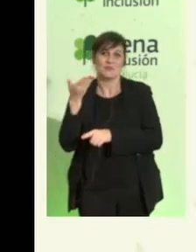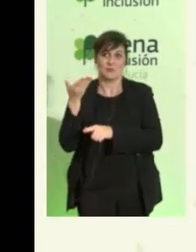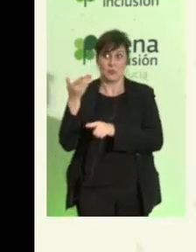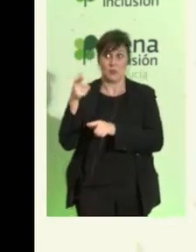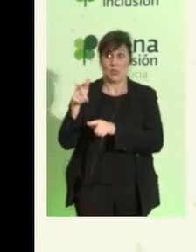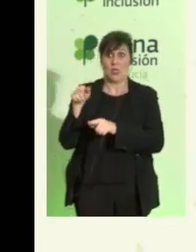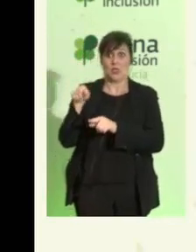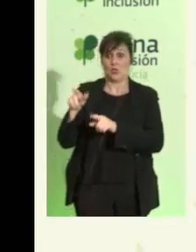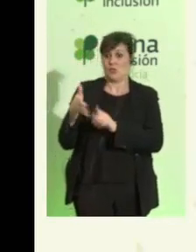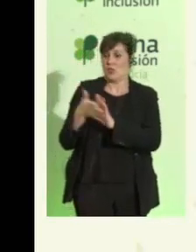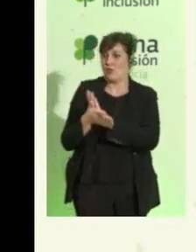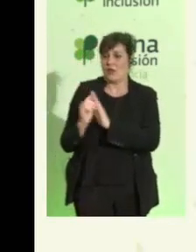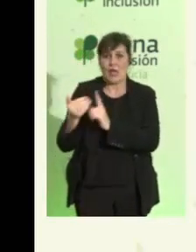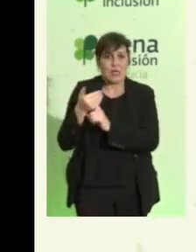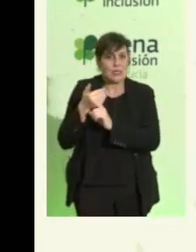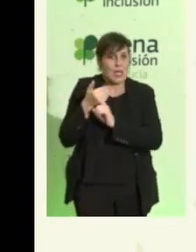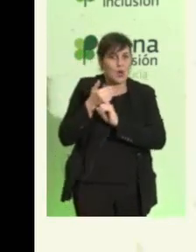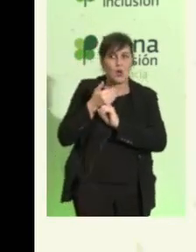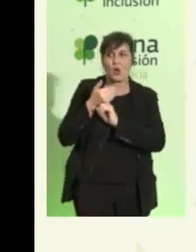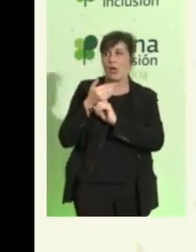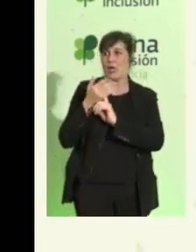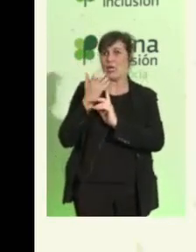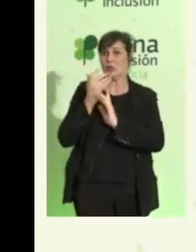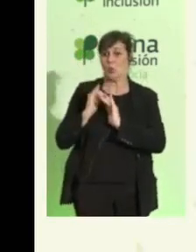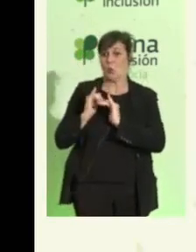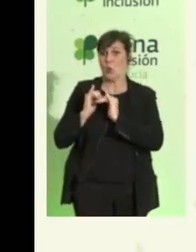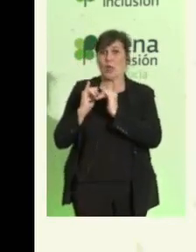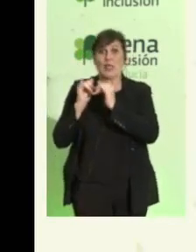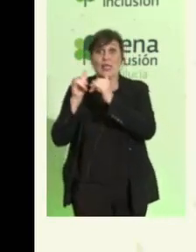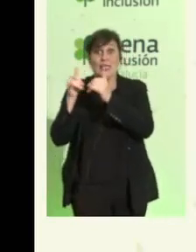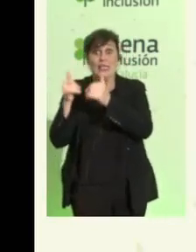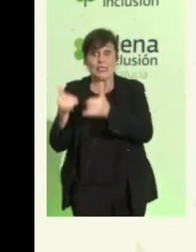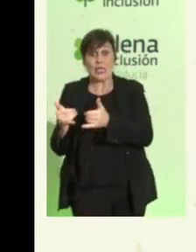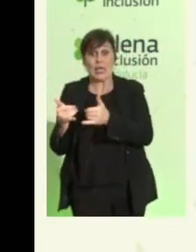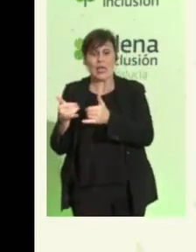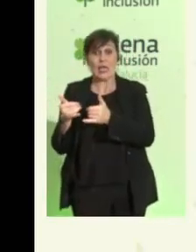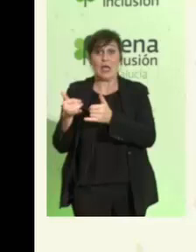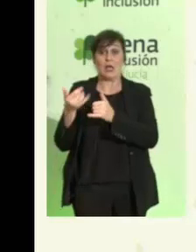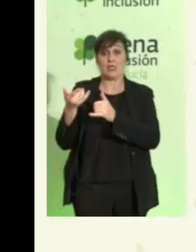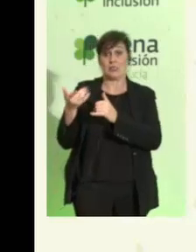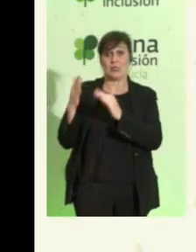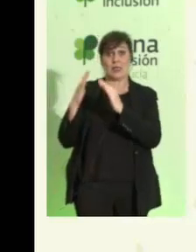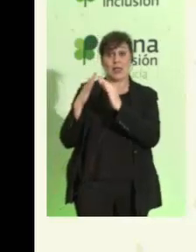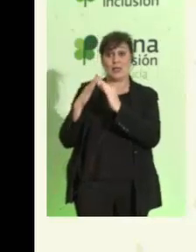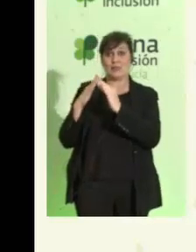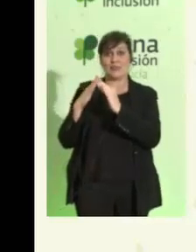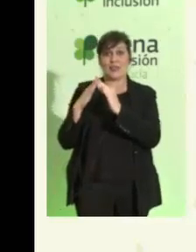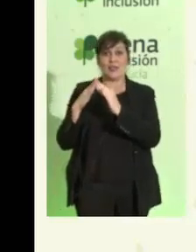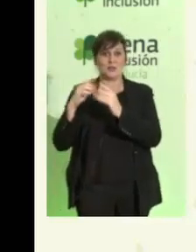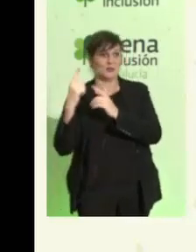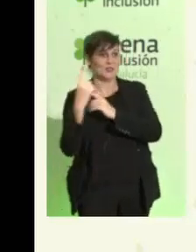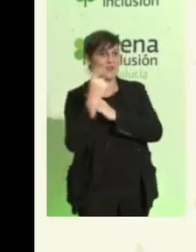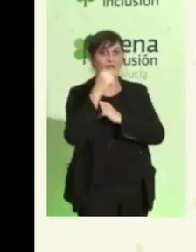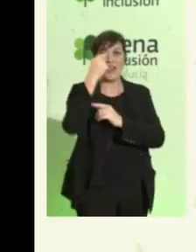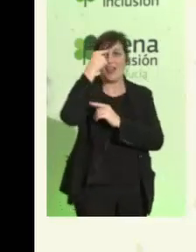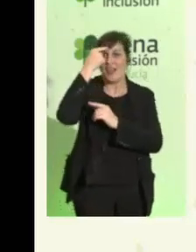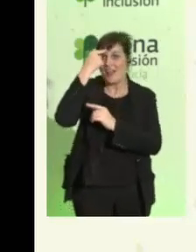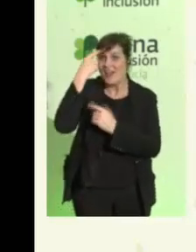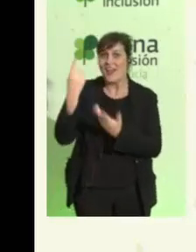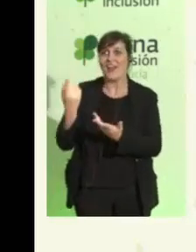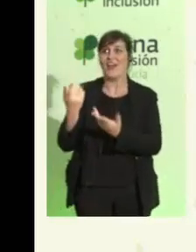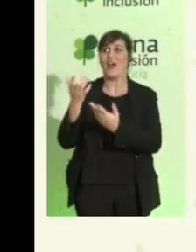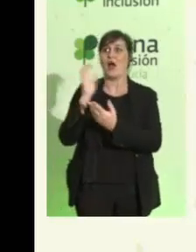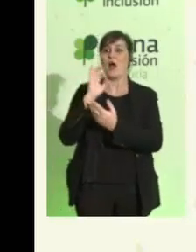te acoge, donde apareces y la gente, donde vas y que la gente te echa de menos cuando no vas, donde puedes realizar